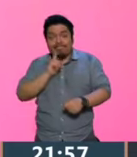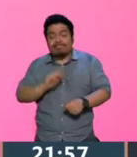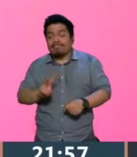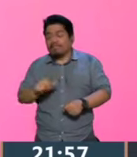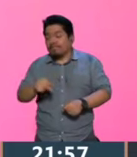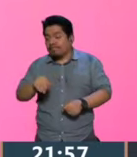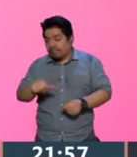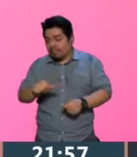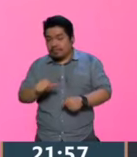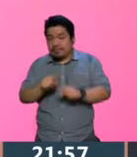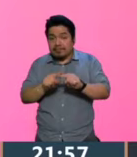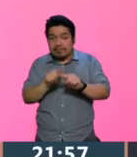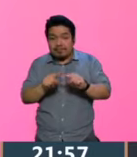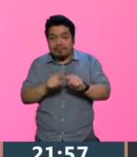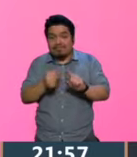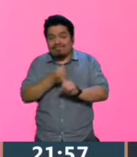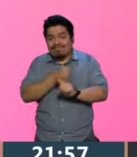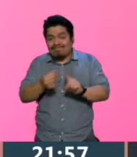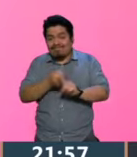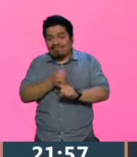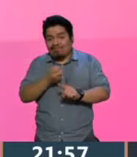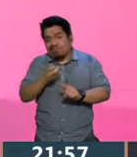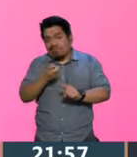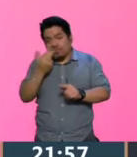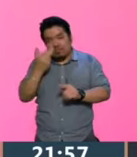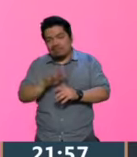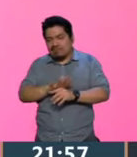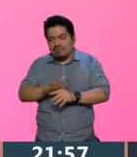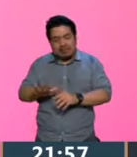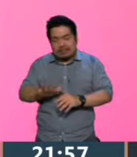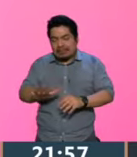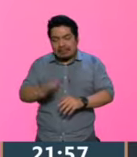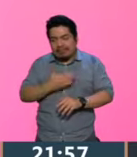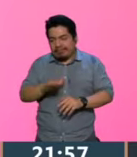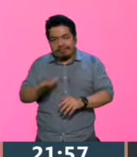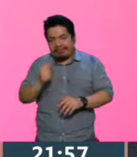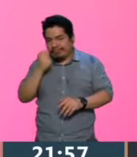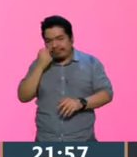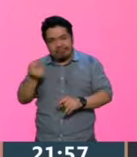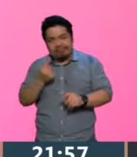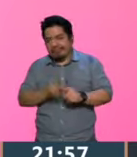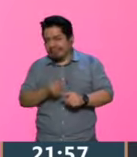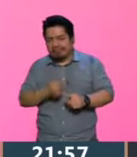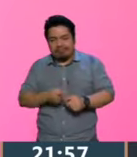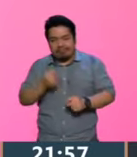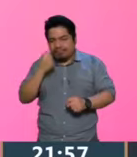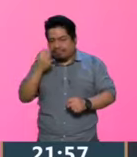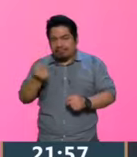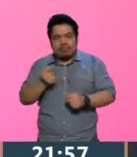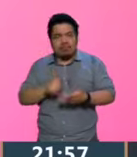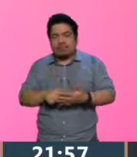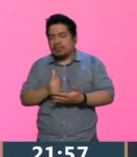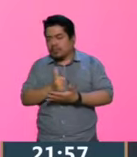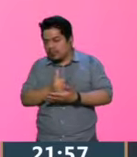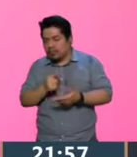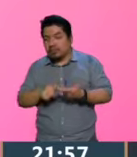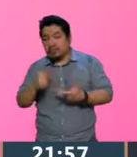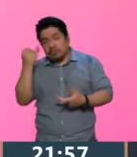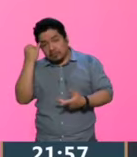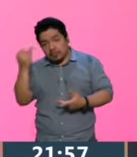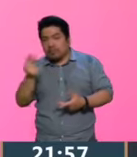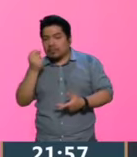se han dado muchos sucesos de violencia y creo que eso es reprobable. Sea quien sea el color, las ideas, no